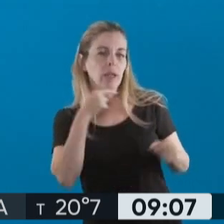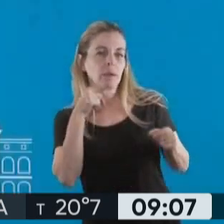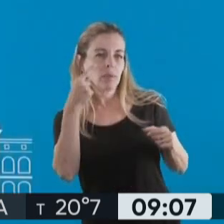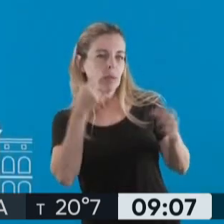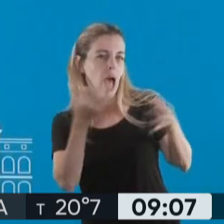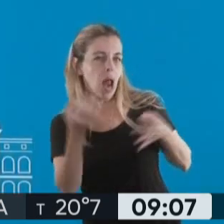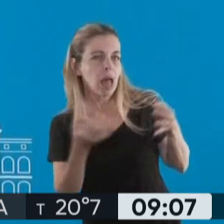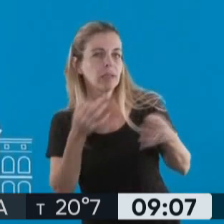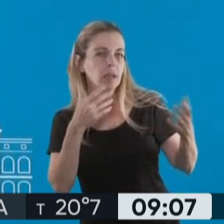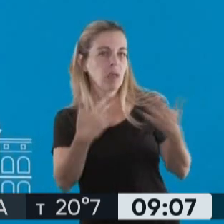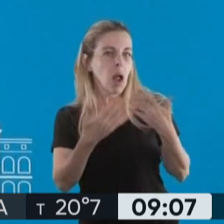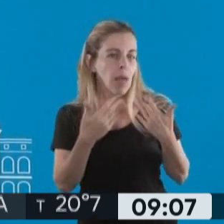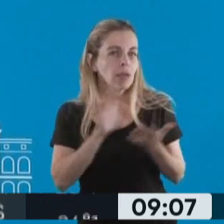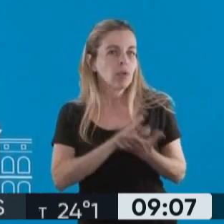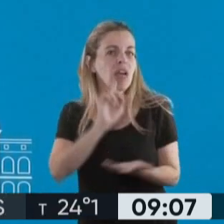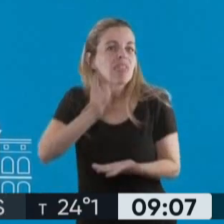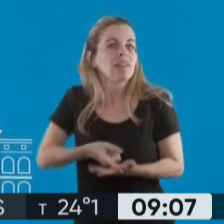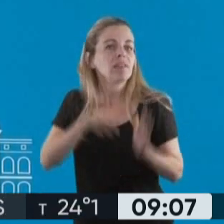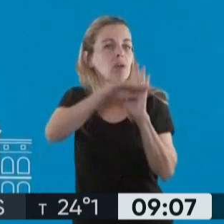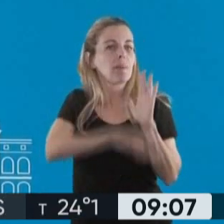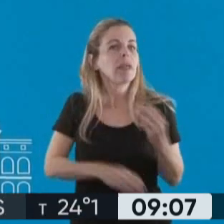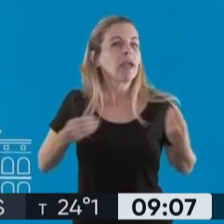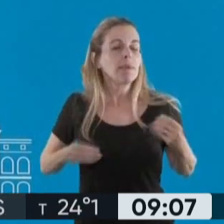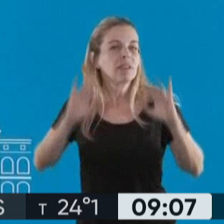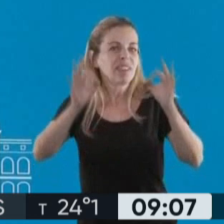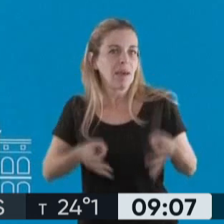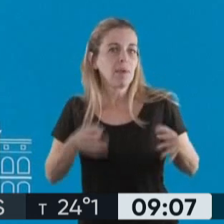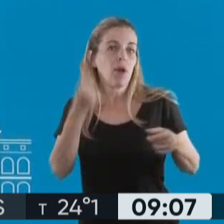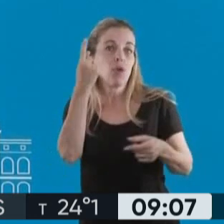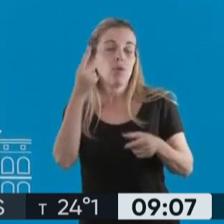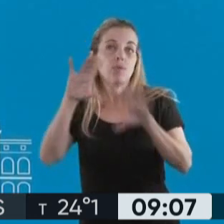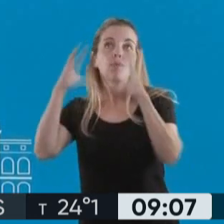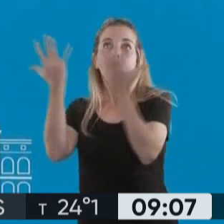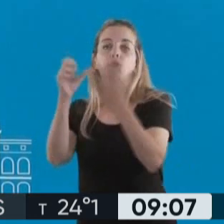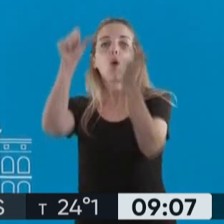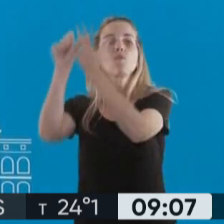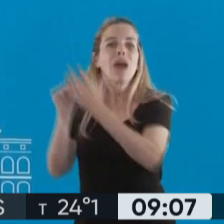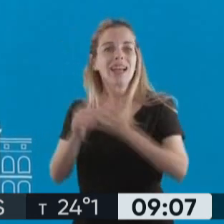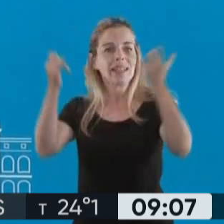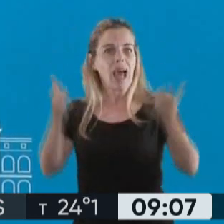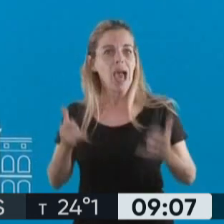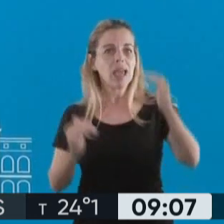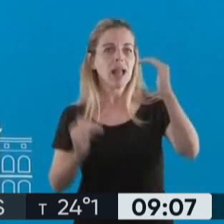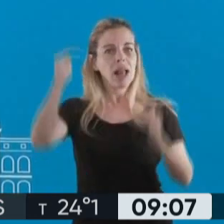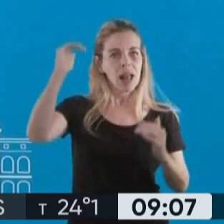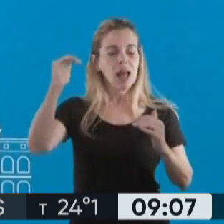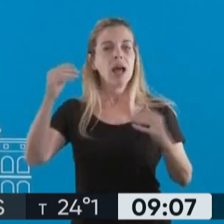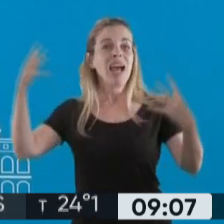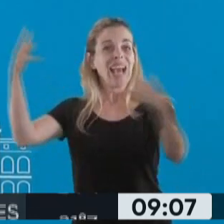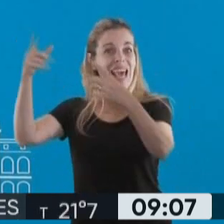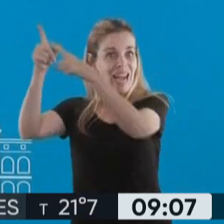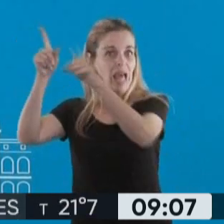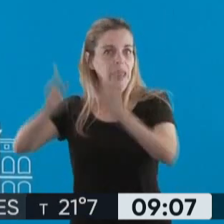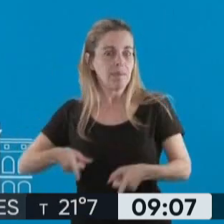ver, cuando hay crisis económicas en un país o en el mundo, lo primero que crece es la desigualdad. Con la pandemia creció